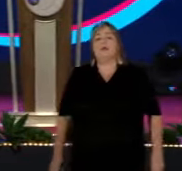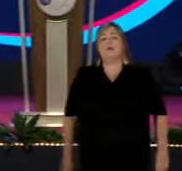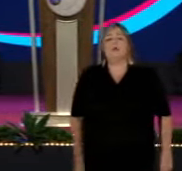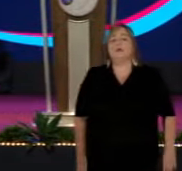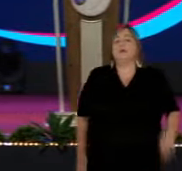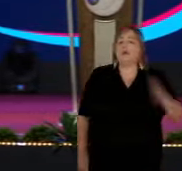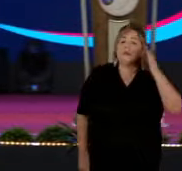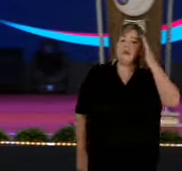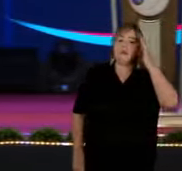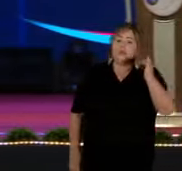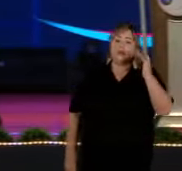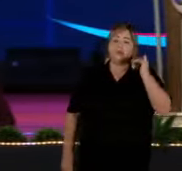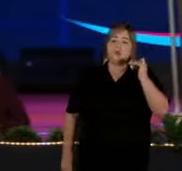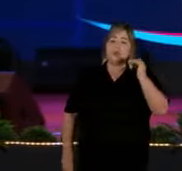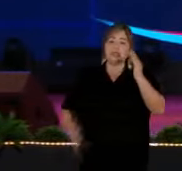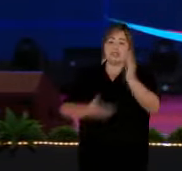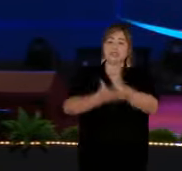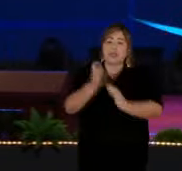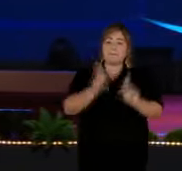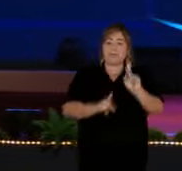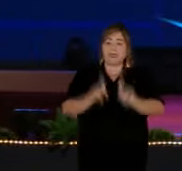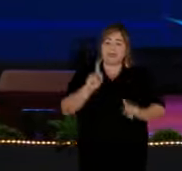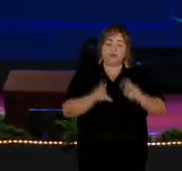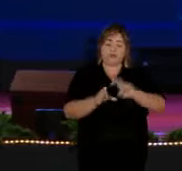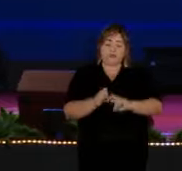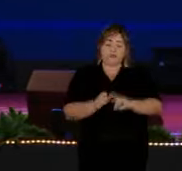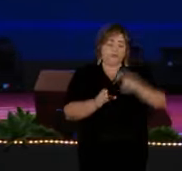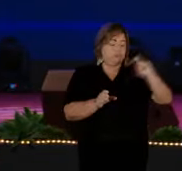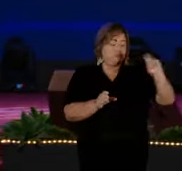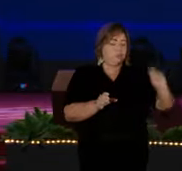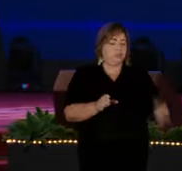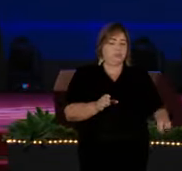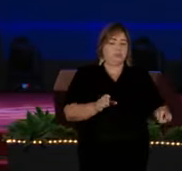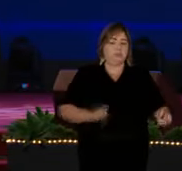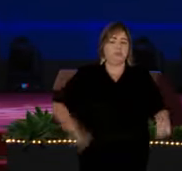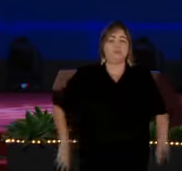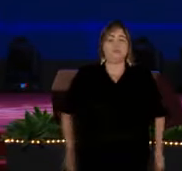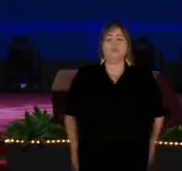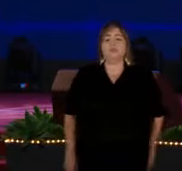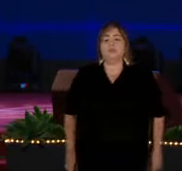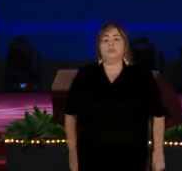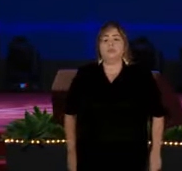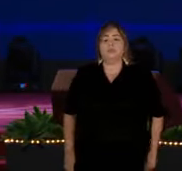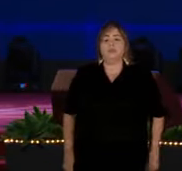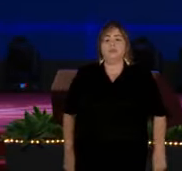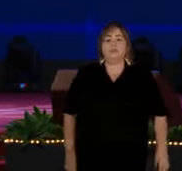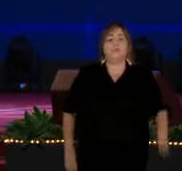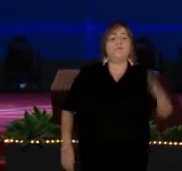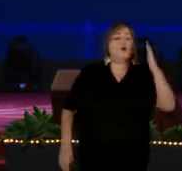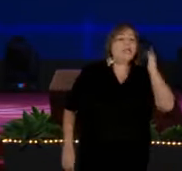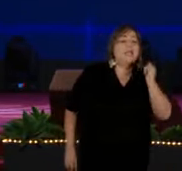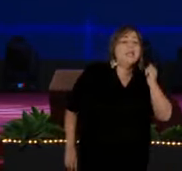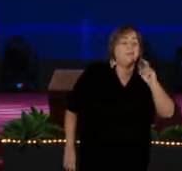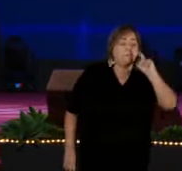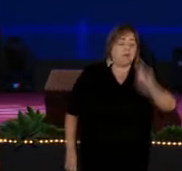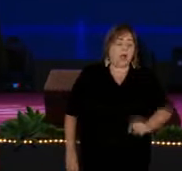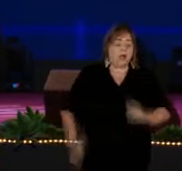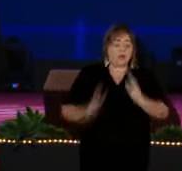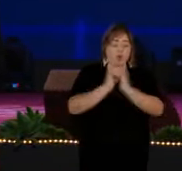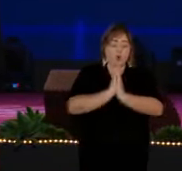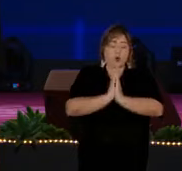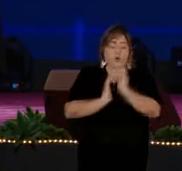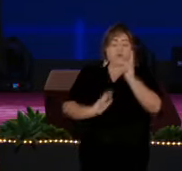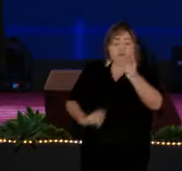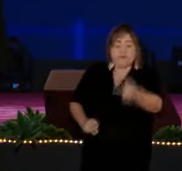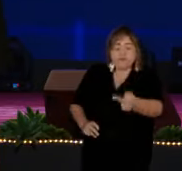Por eso algunos ya no están. Alaba. Y ese debe ser, ¿verdad? Y oramos los unos por los otros. Pero el enemigo viene a